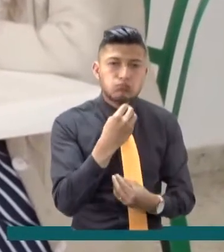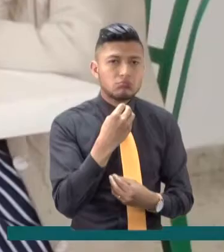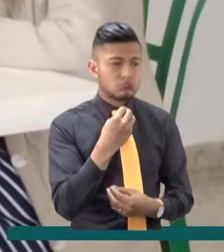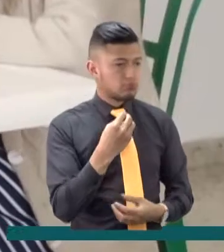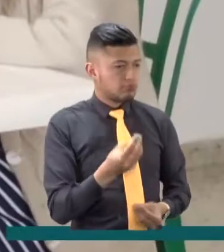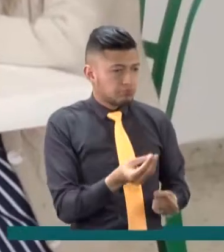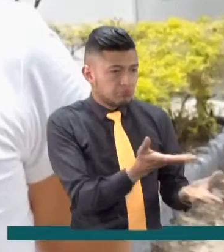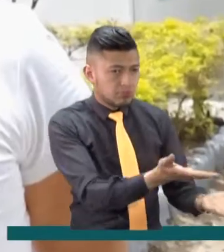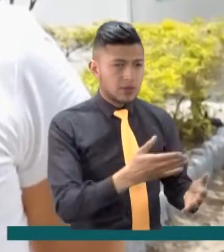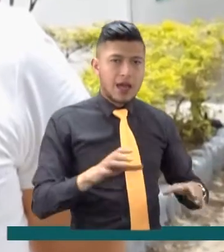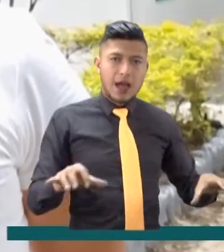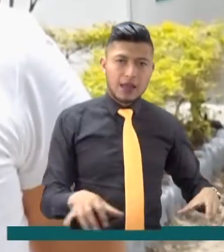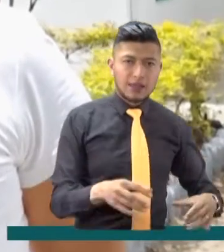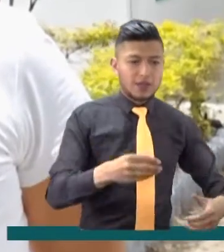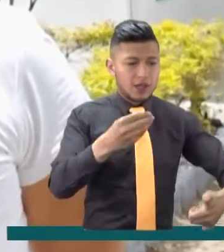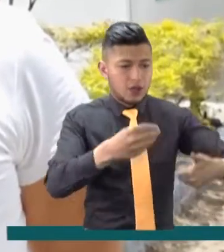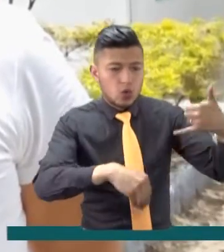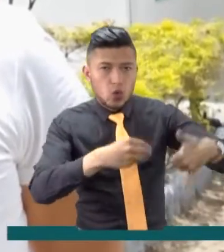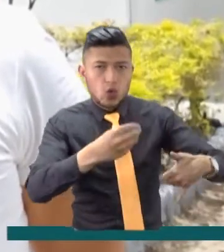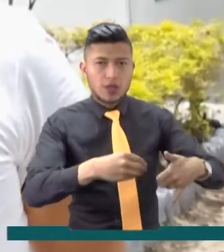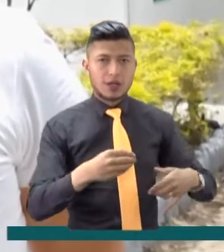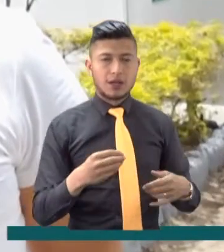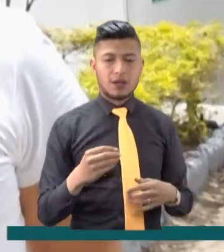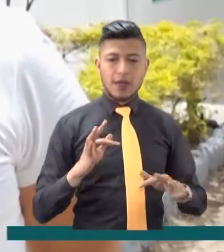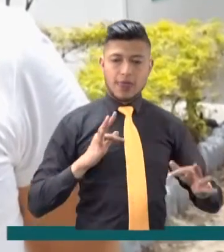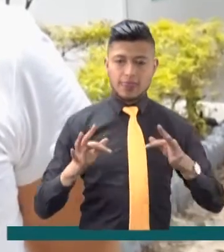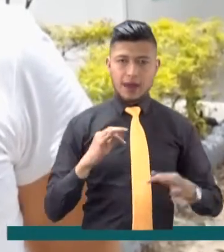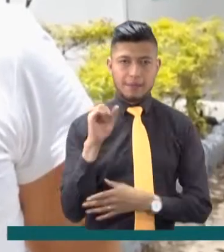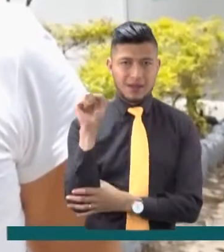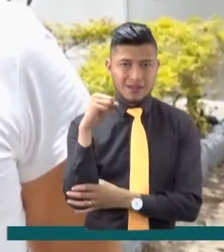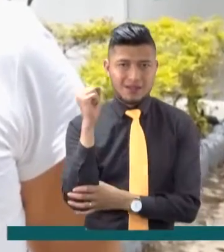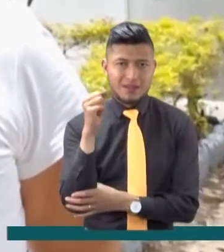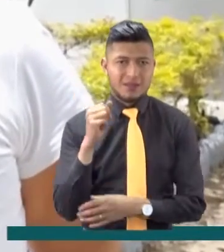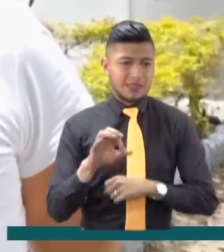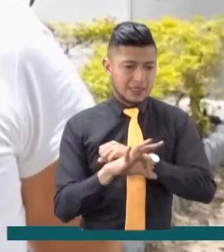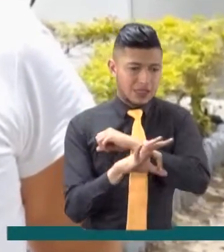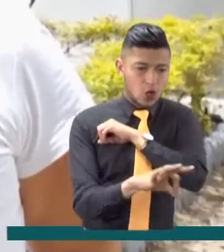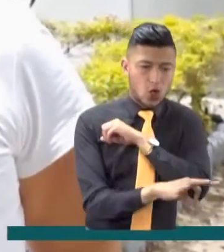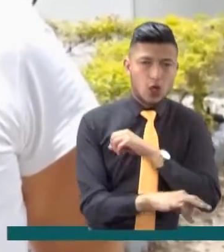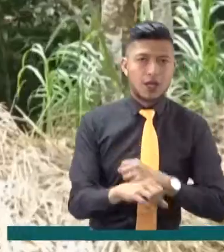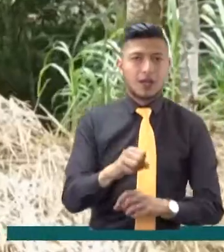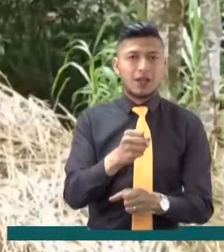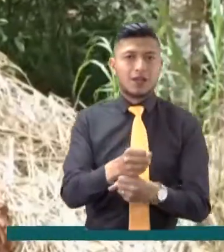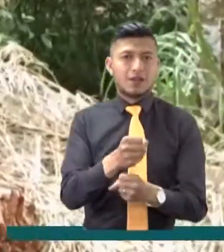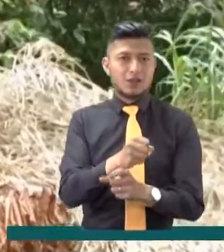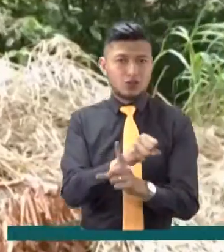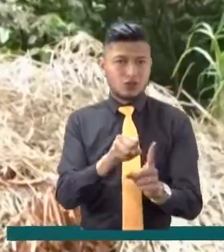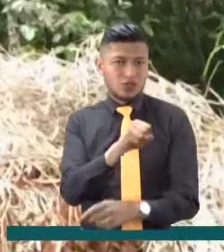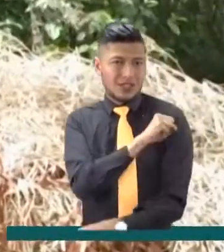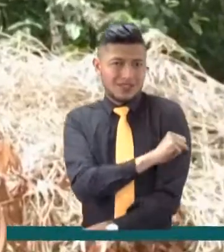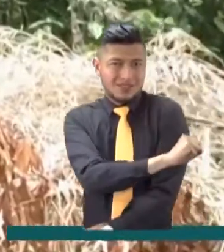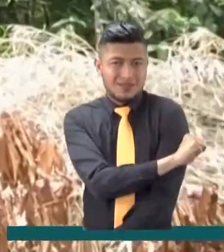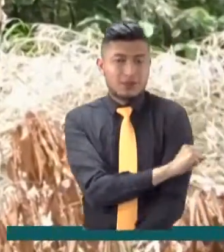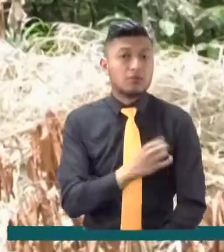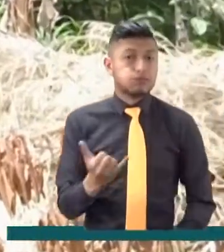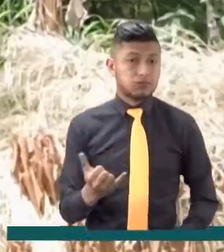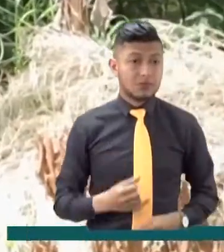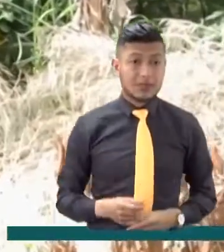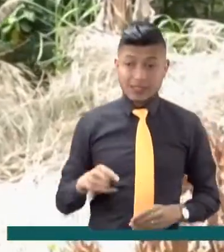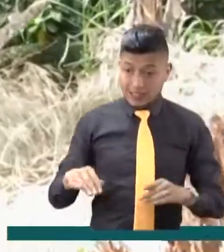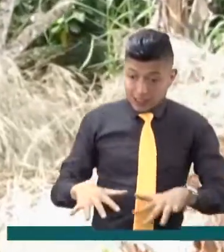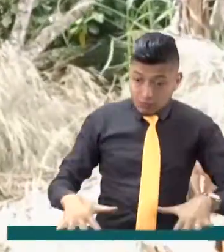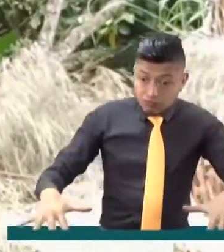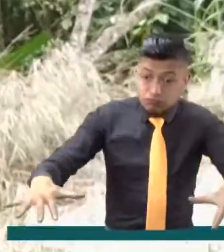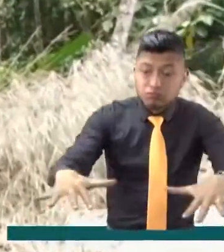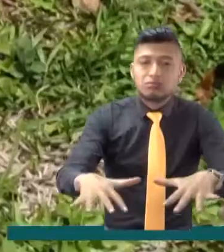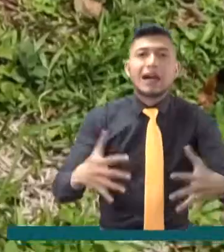También tenemos actividades lúdicas con fisioterapia, psicología, trabajo social. Este centro tiene amplios terrenos en